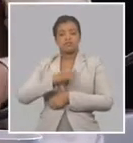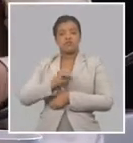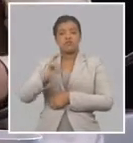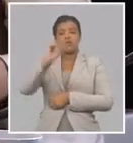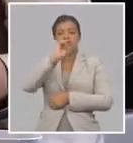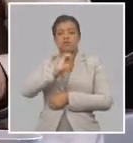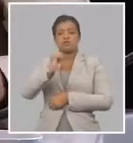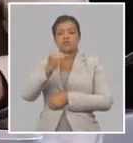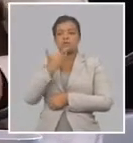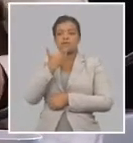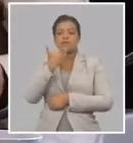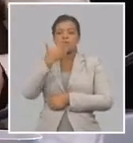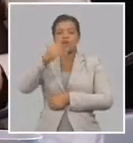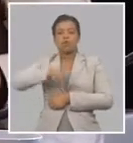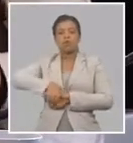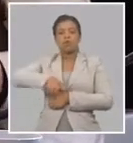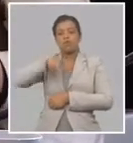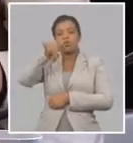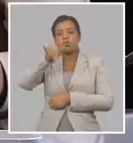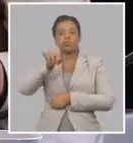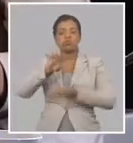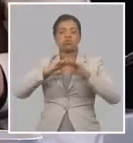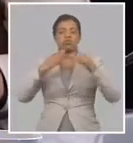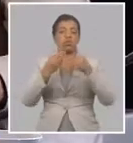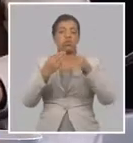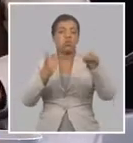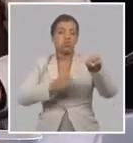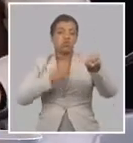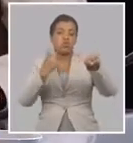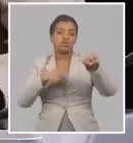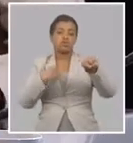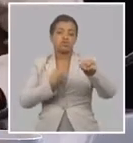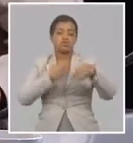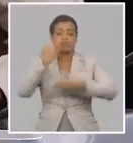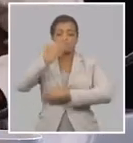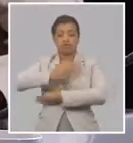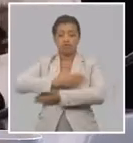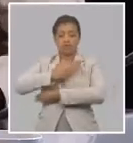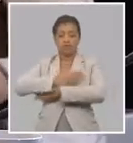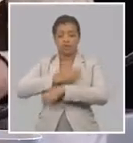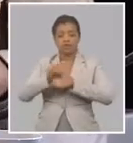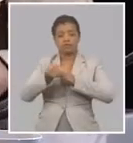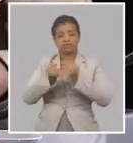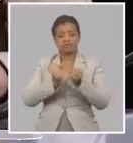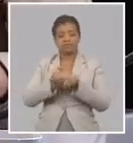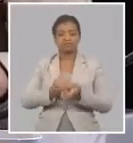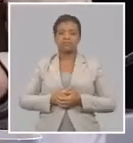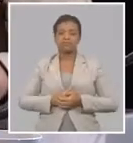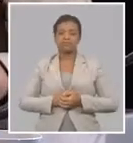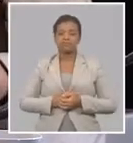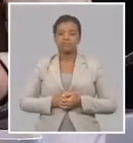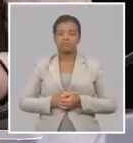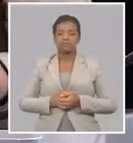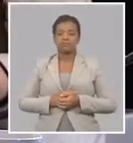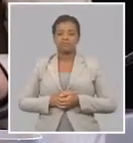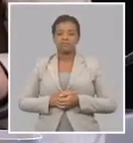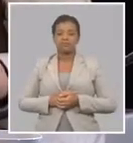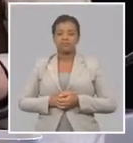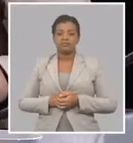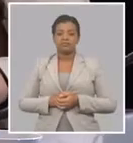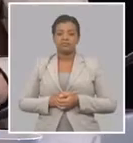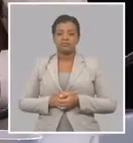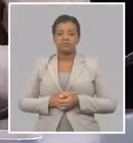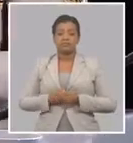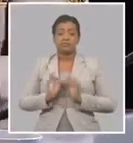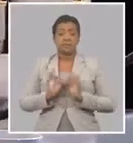mejor los flujos y de todo el enfrentamiento y toda la actividad que realizamos en la frontera del punto de vista de control ahora con relación a las